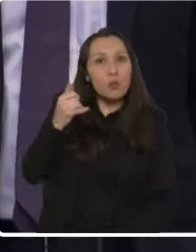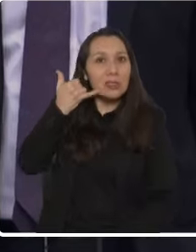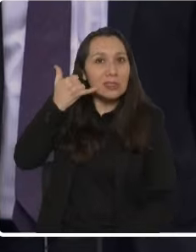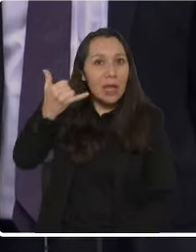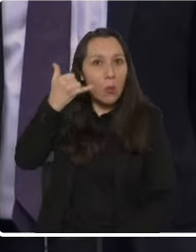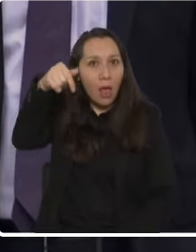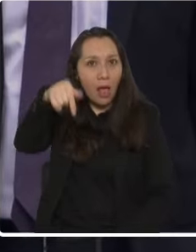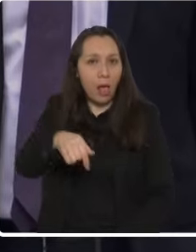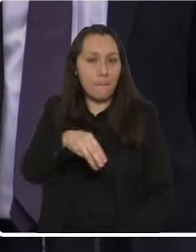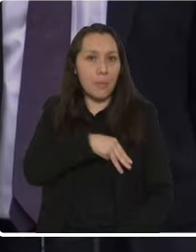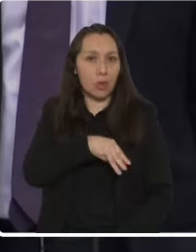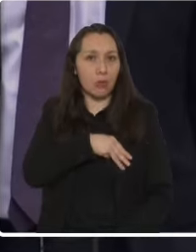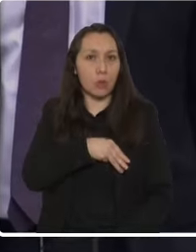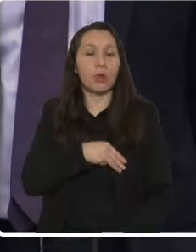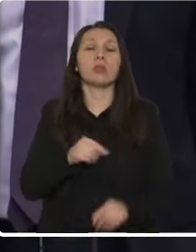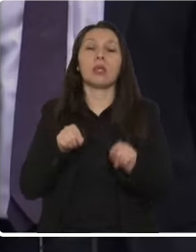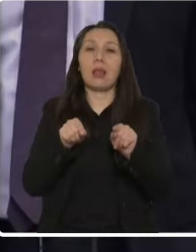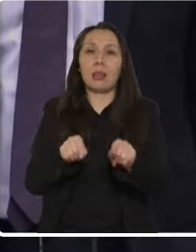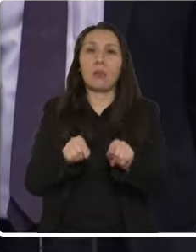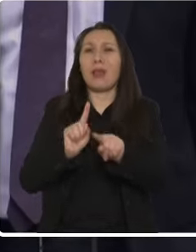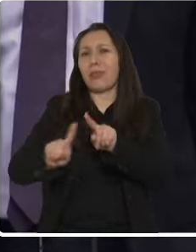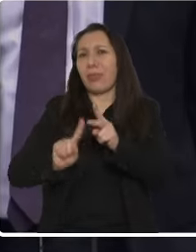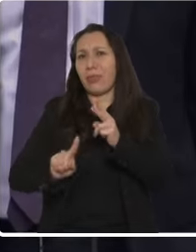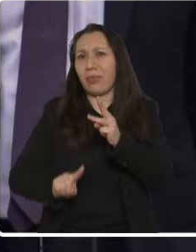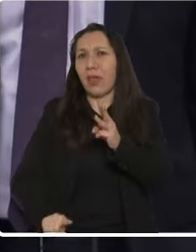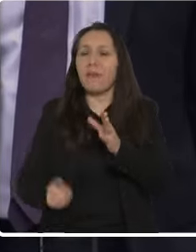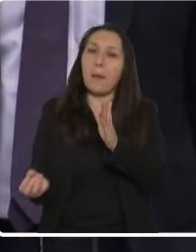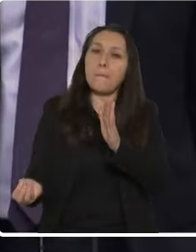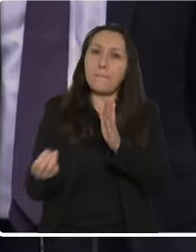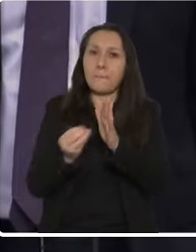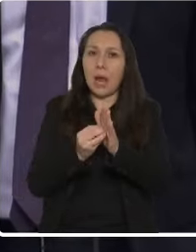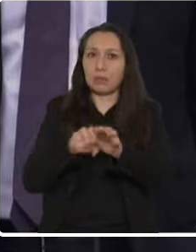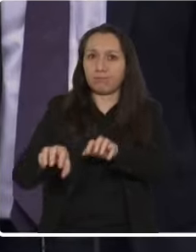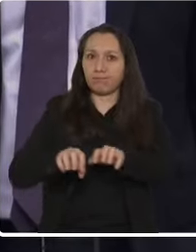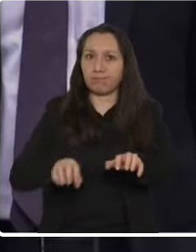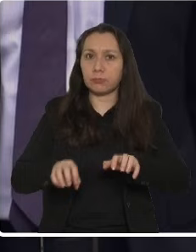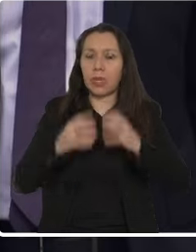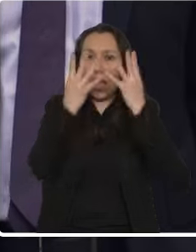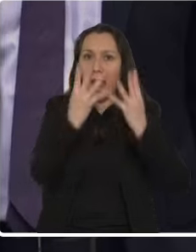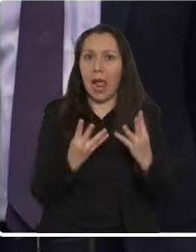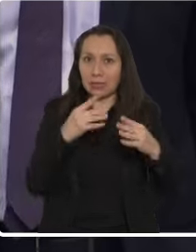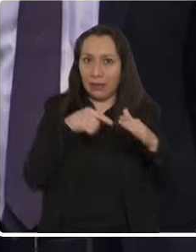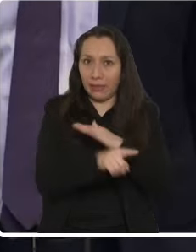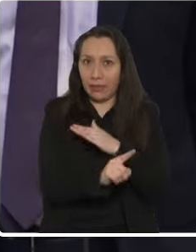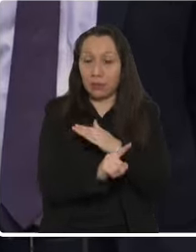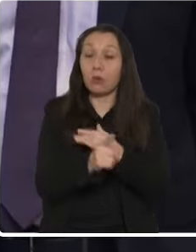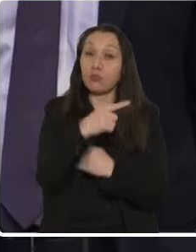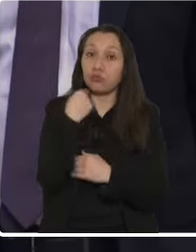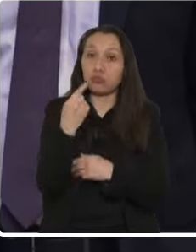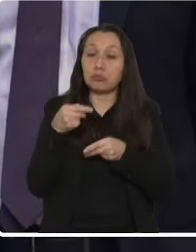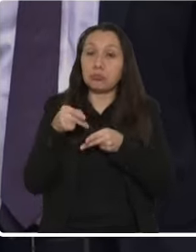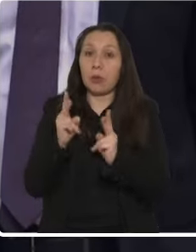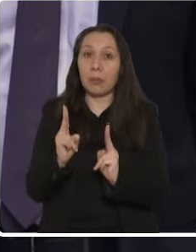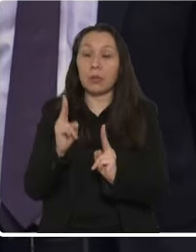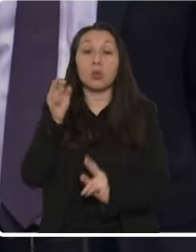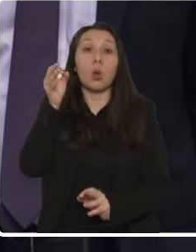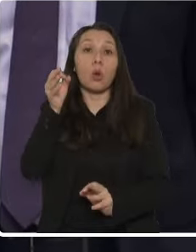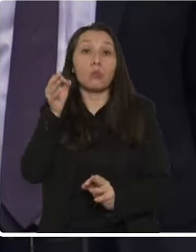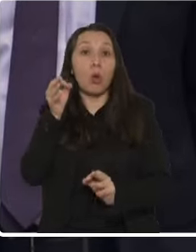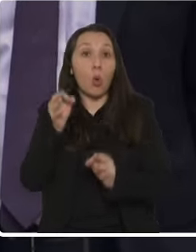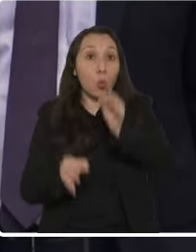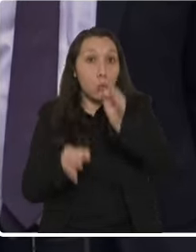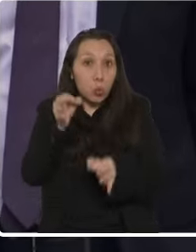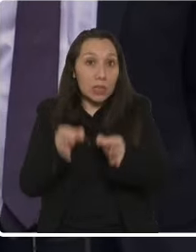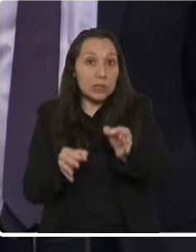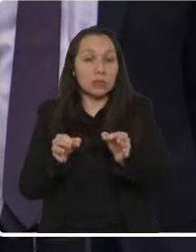región metropolitana, se han hecho una serie de acciones de refuerzo en las cárceles. Eso nos ha permitido que juicios de este